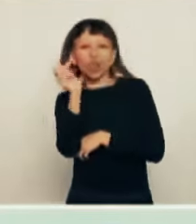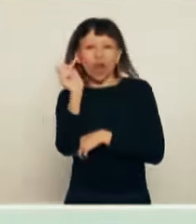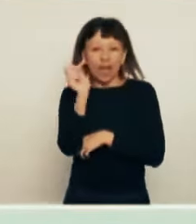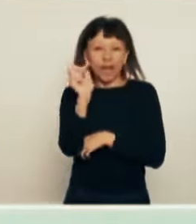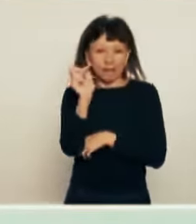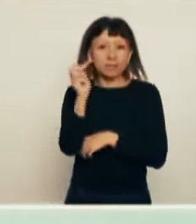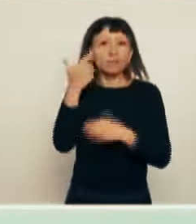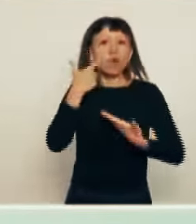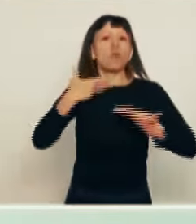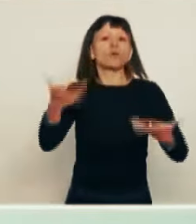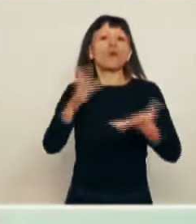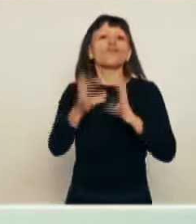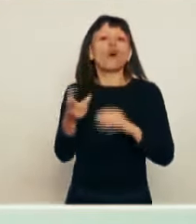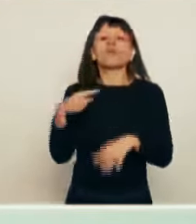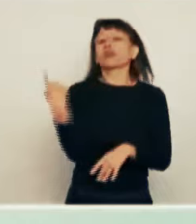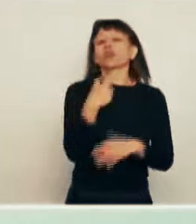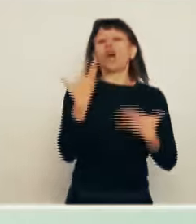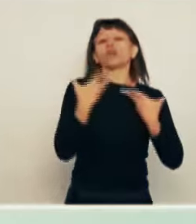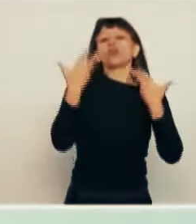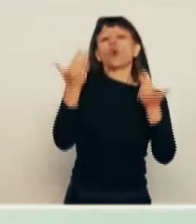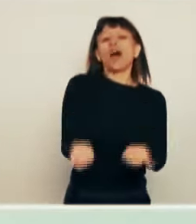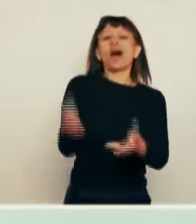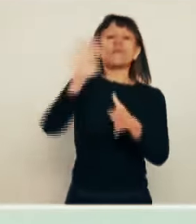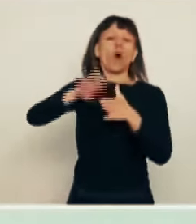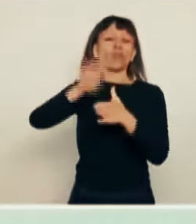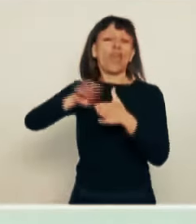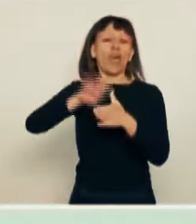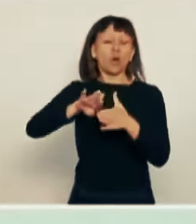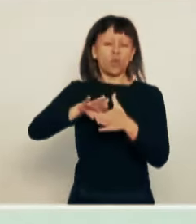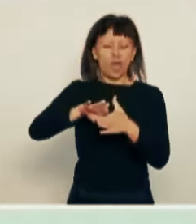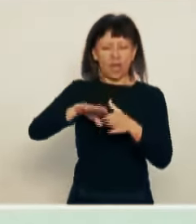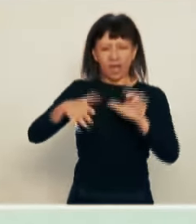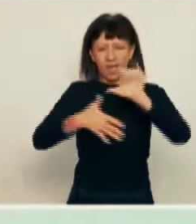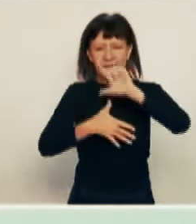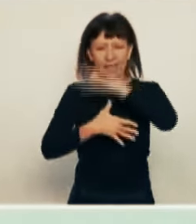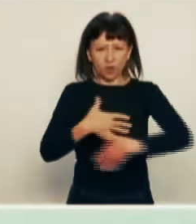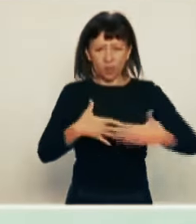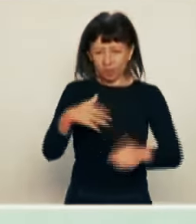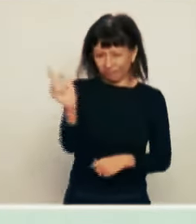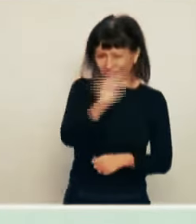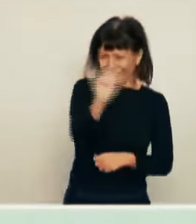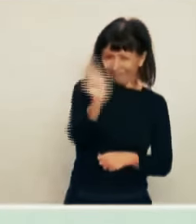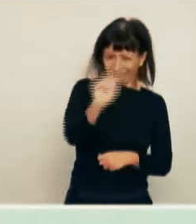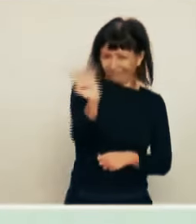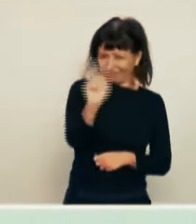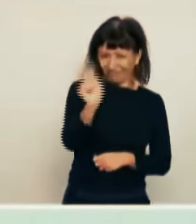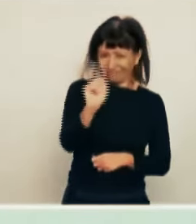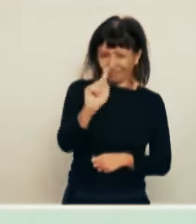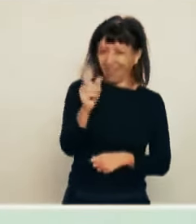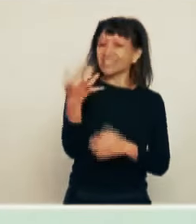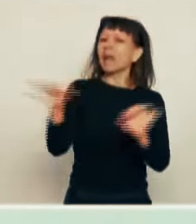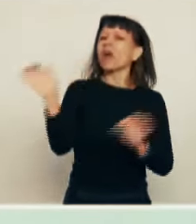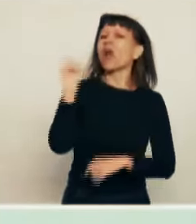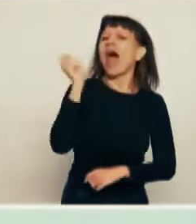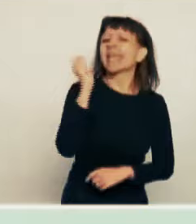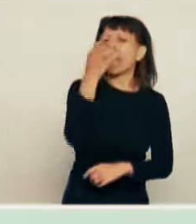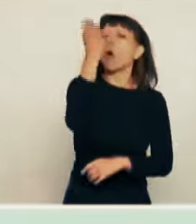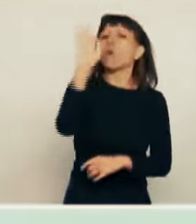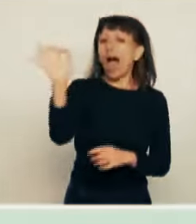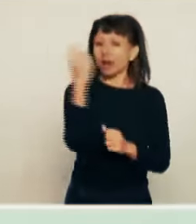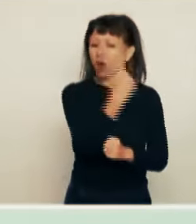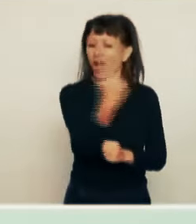deuda externa de los países de Latinoamérica. No, no, no. Rescataron a los bancos y clavaron a los